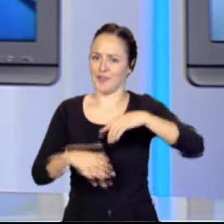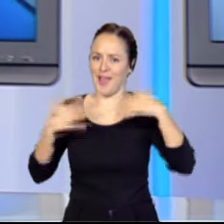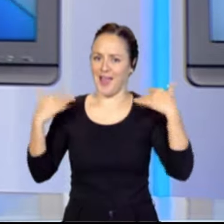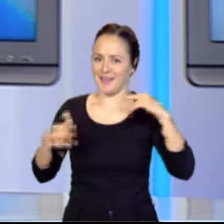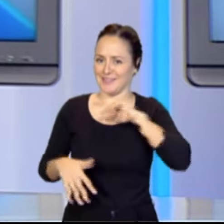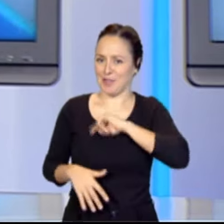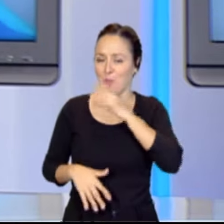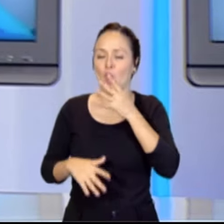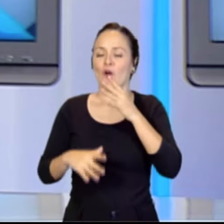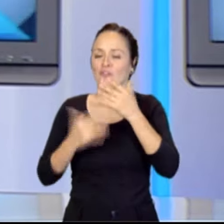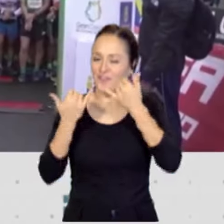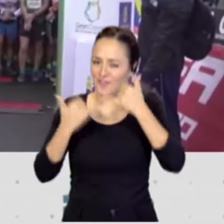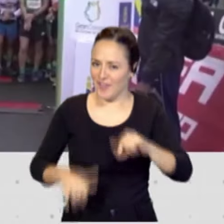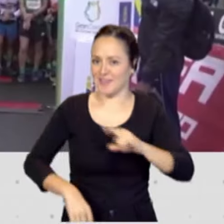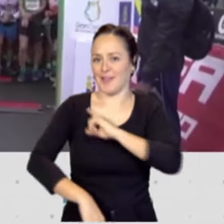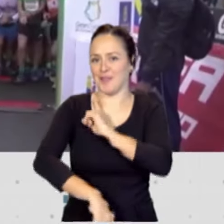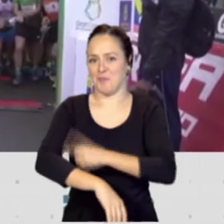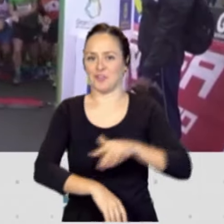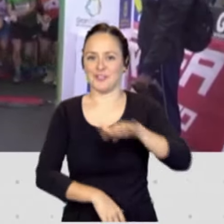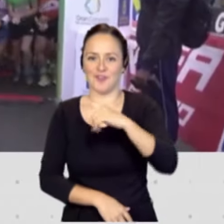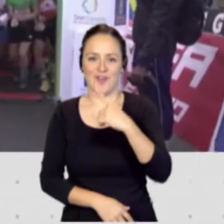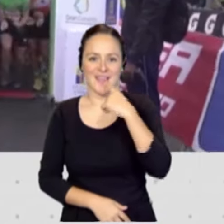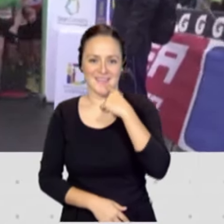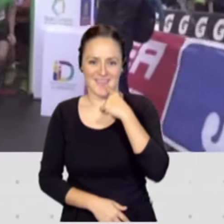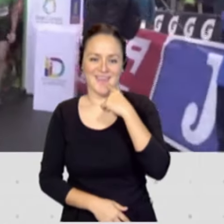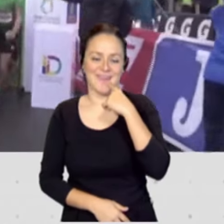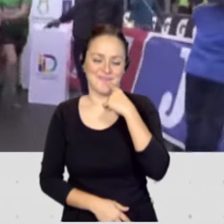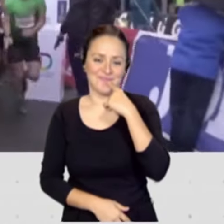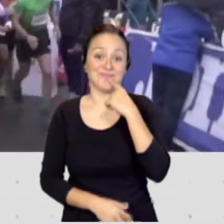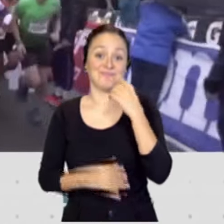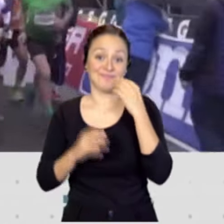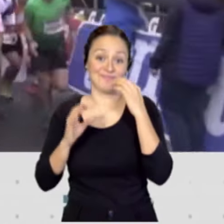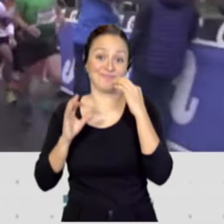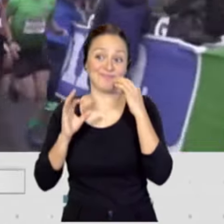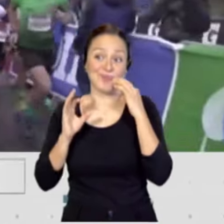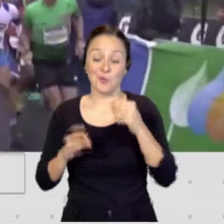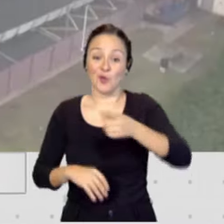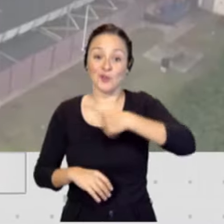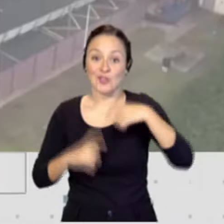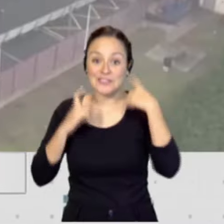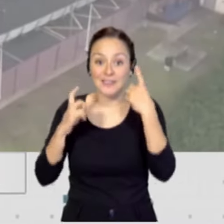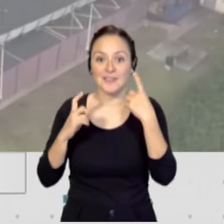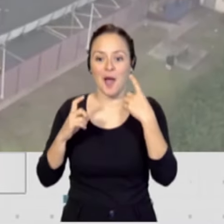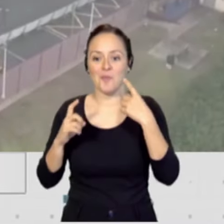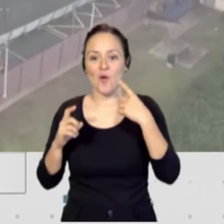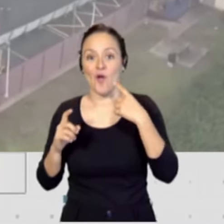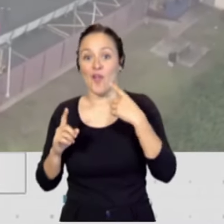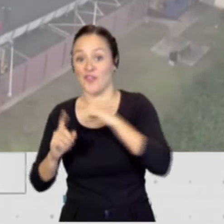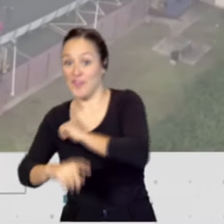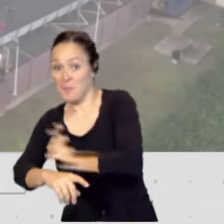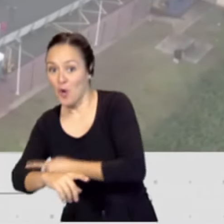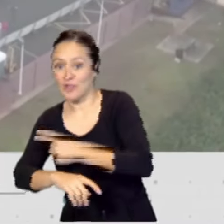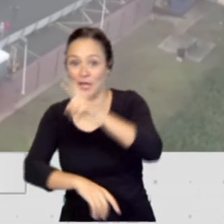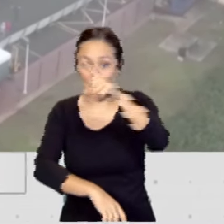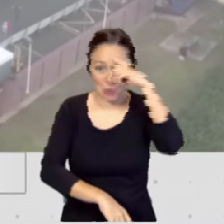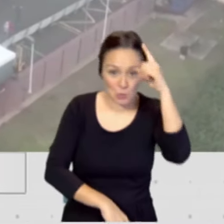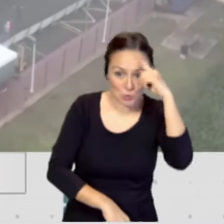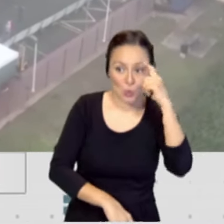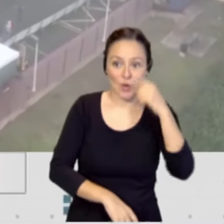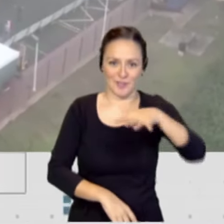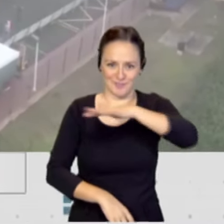la fiesta del deporte guiense la fiesta del tril guiense en la que tratamos de unir el ambiente deportivo con el ambiente cultural y el ambiente quesero de